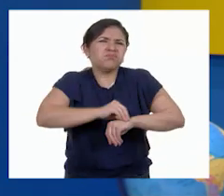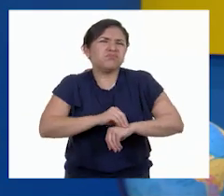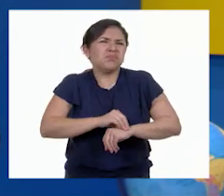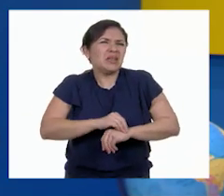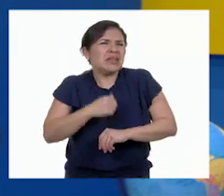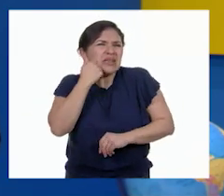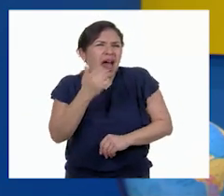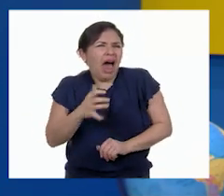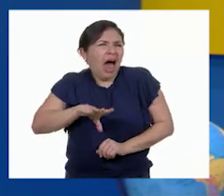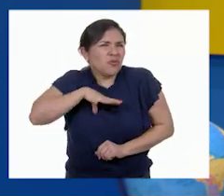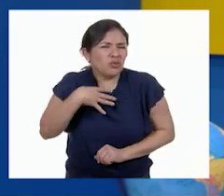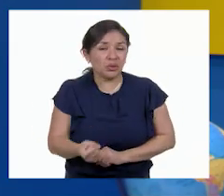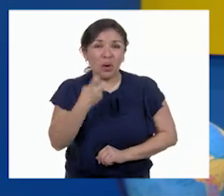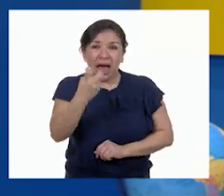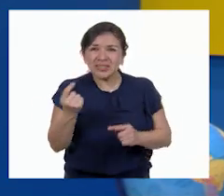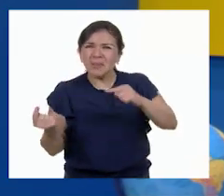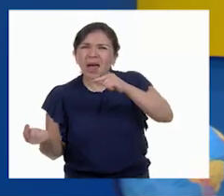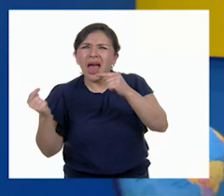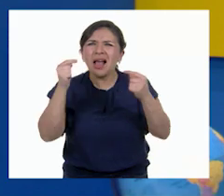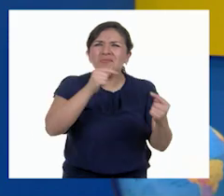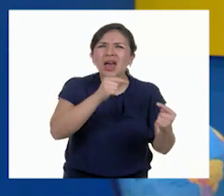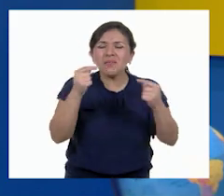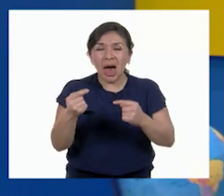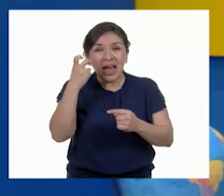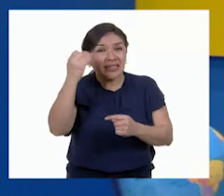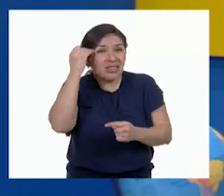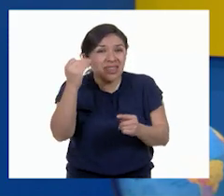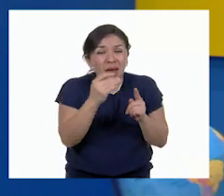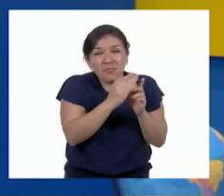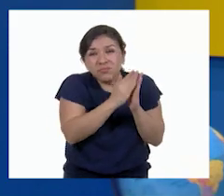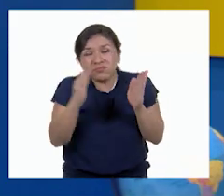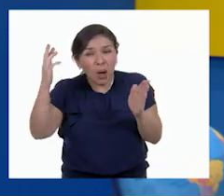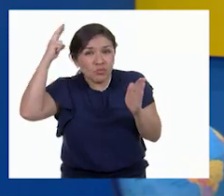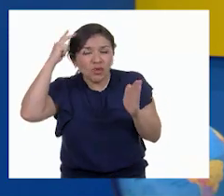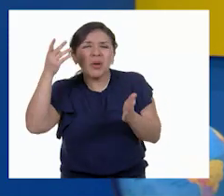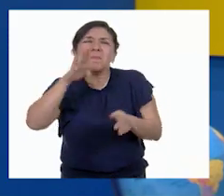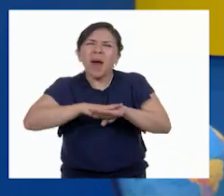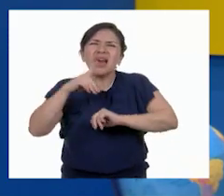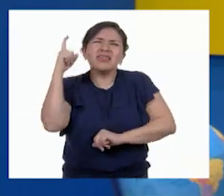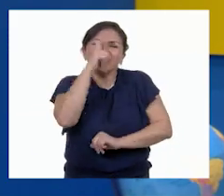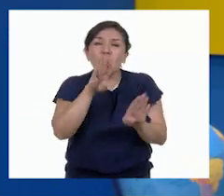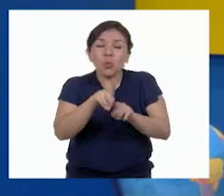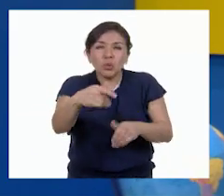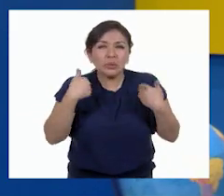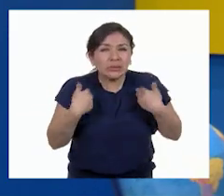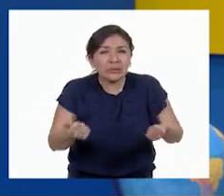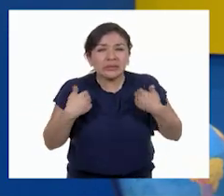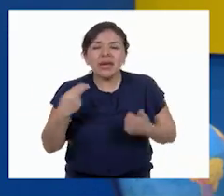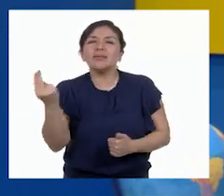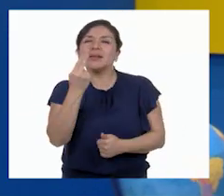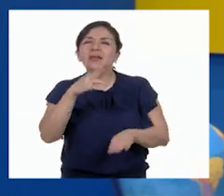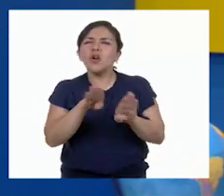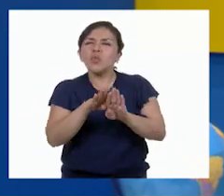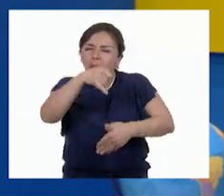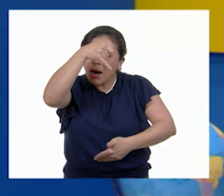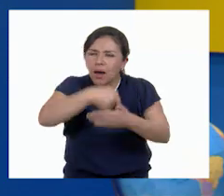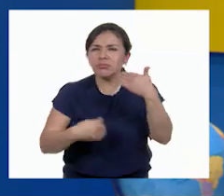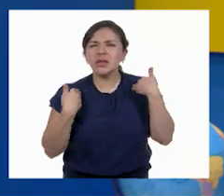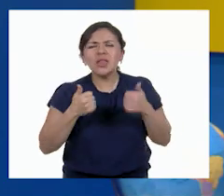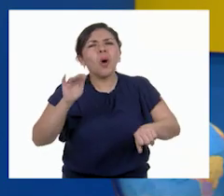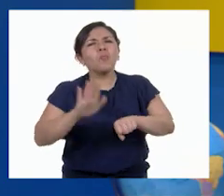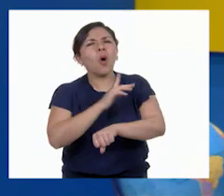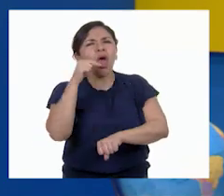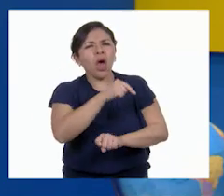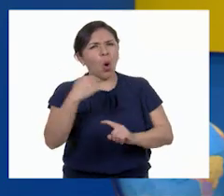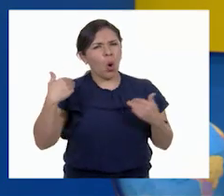estas contradicciones hacen que el porfiriato sea un periodo complejo, y para comprenderlo es necesario entender cómo es que el gobierno de